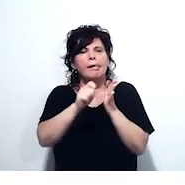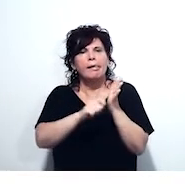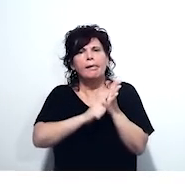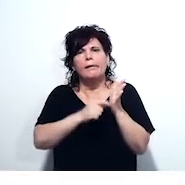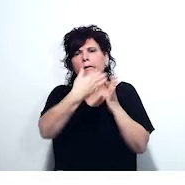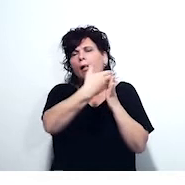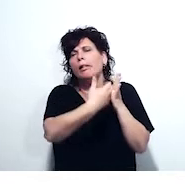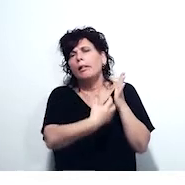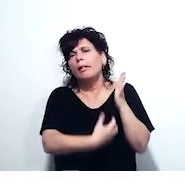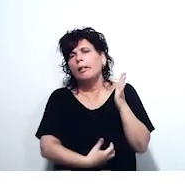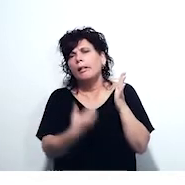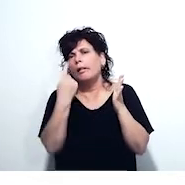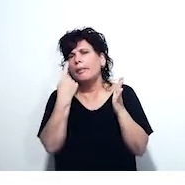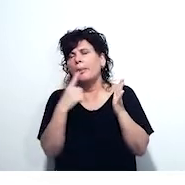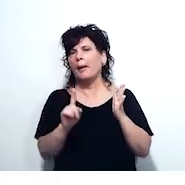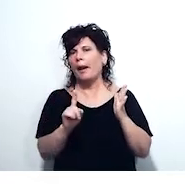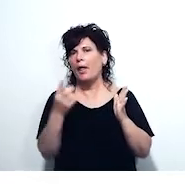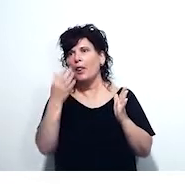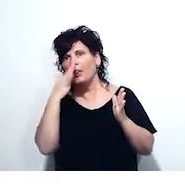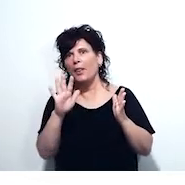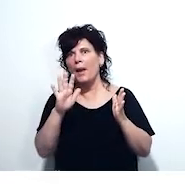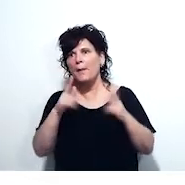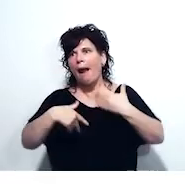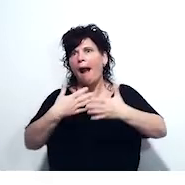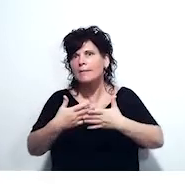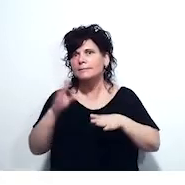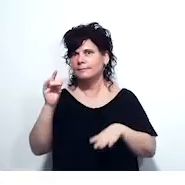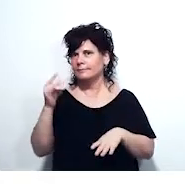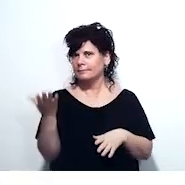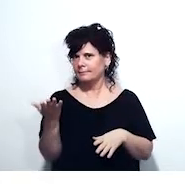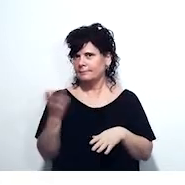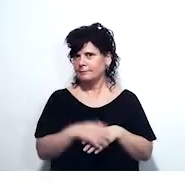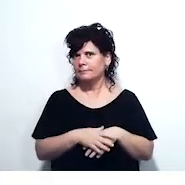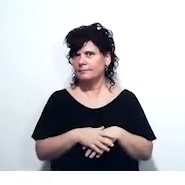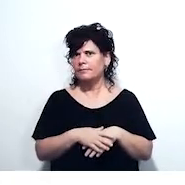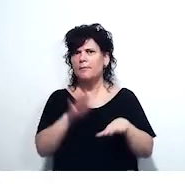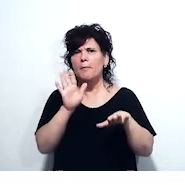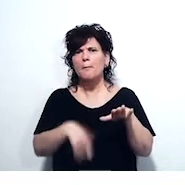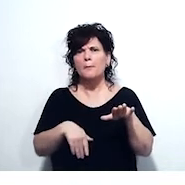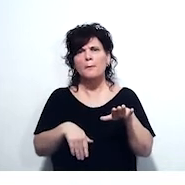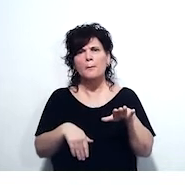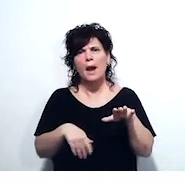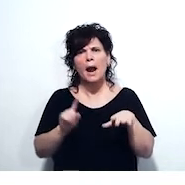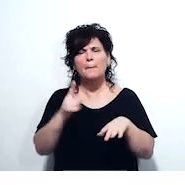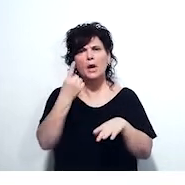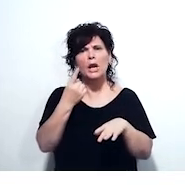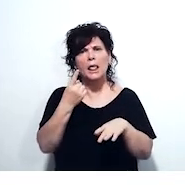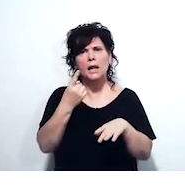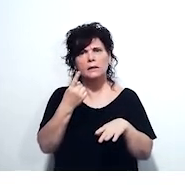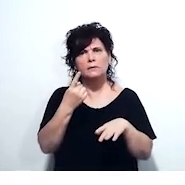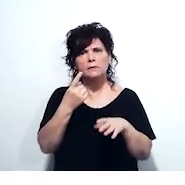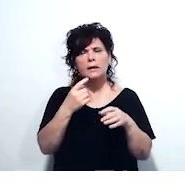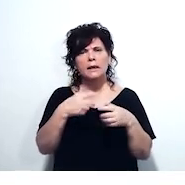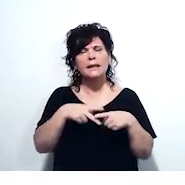realidad es otra complejidad. Entonces dice que existe una baja prioridad asignada a la cooperación en tecnología